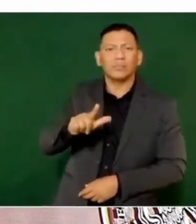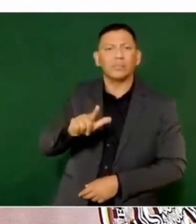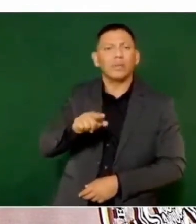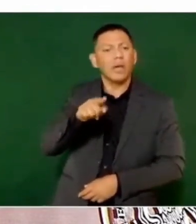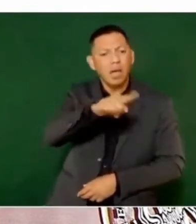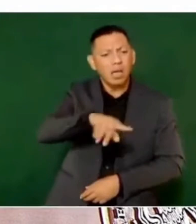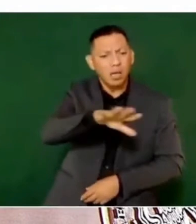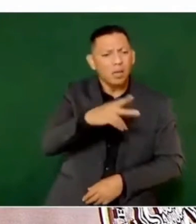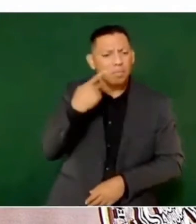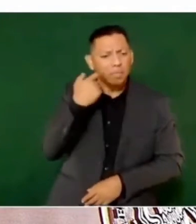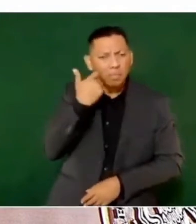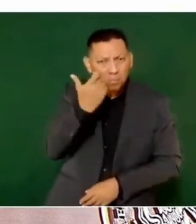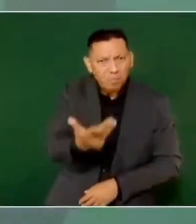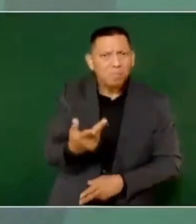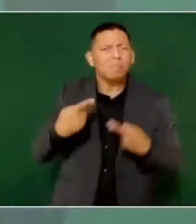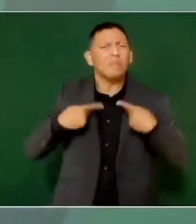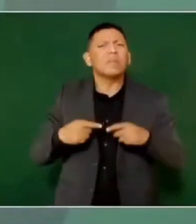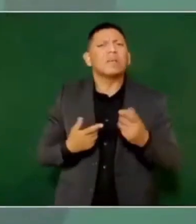haya